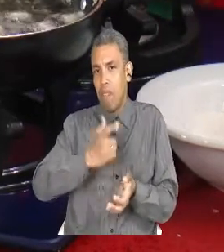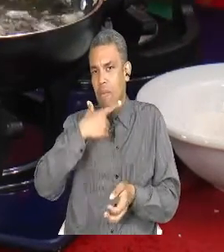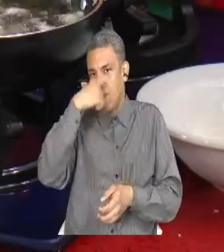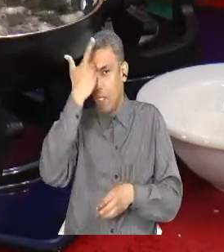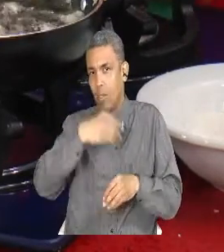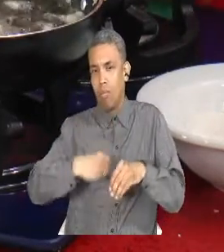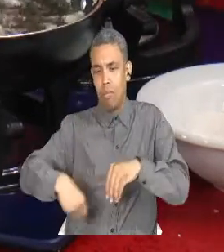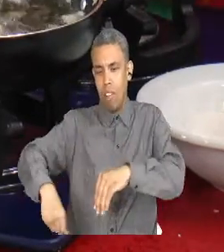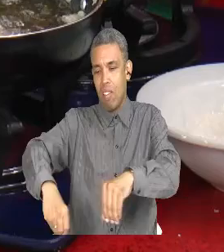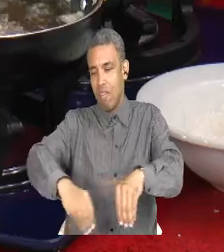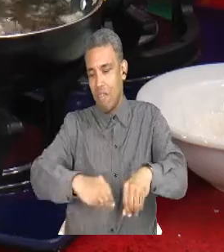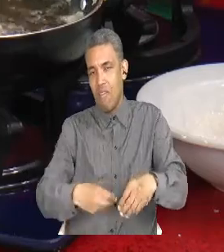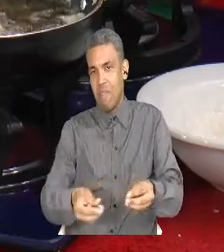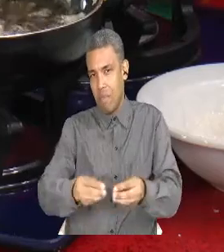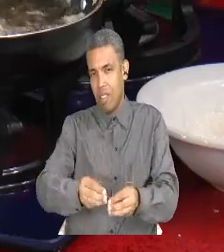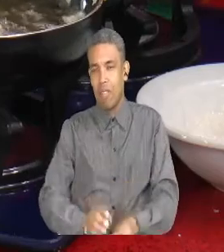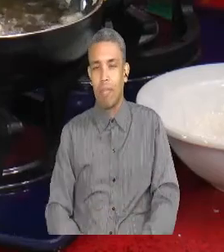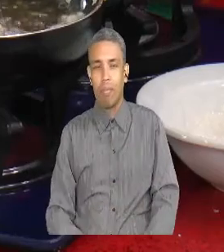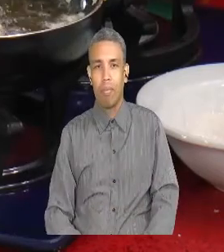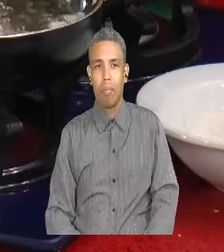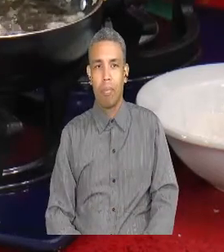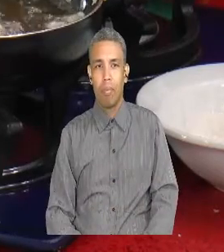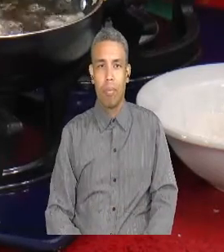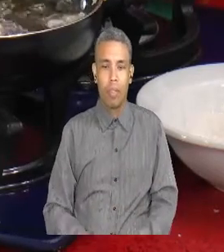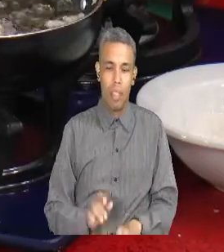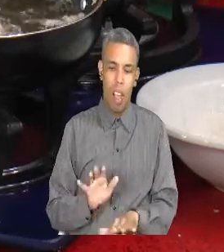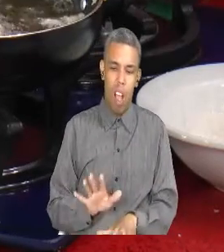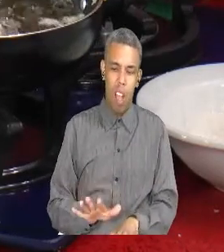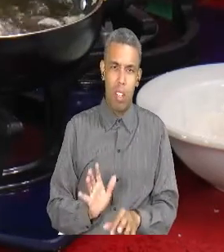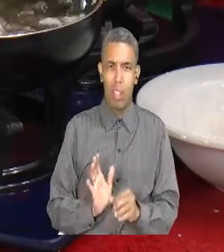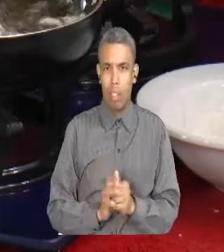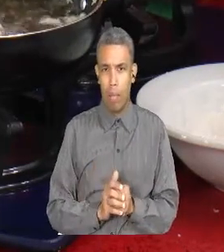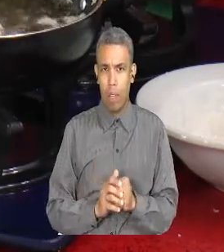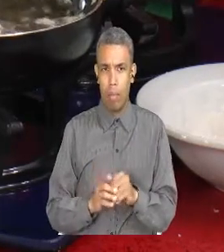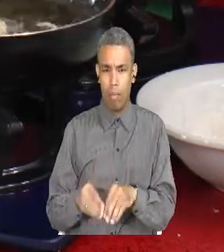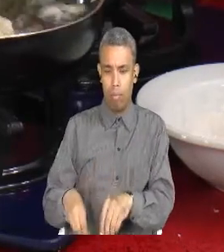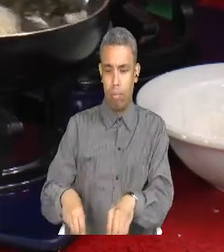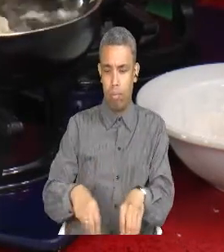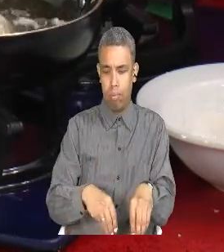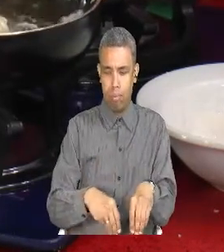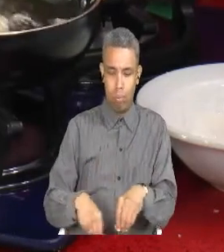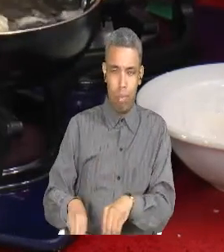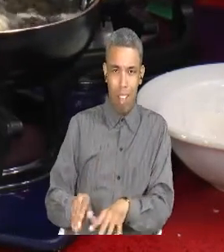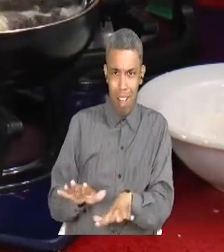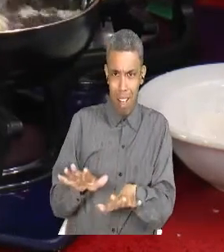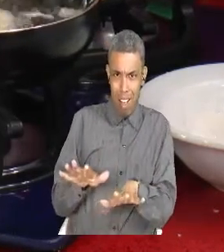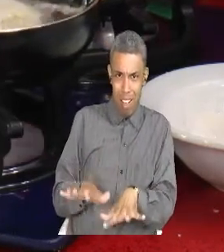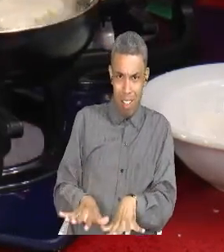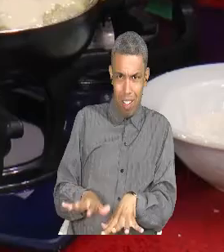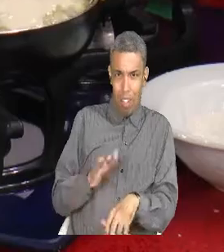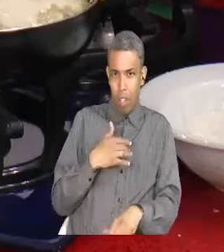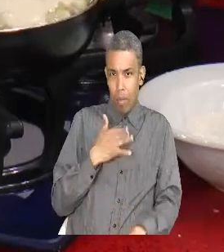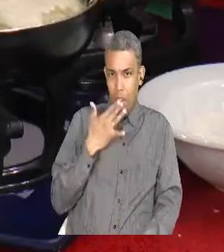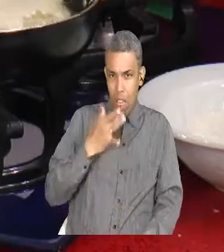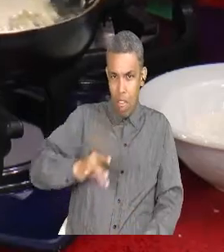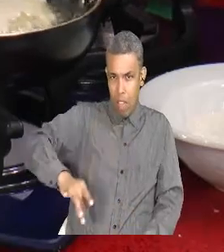Okay. Dejamos que coja ahí fuerza. Mira, al voltearlo acá con la sartén de pronto lo